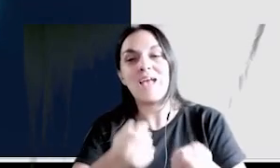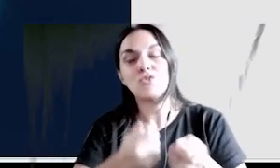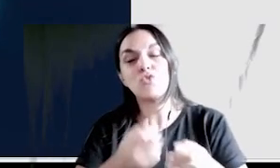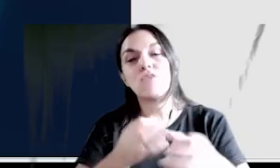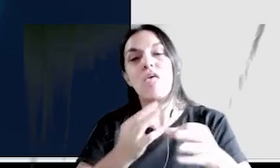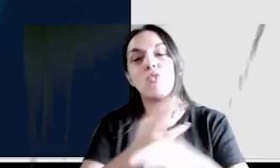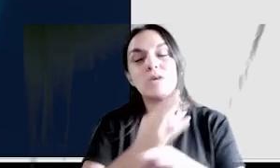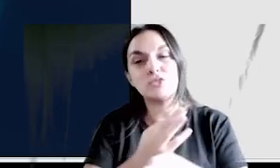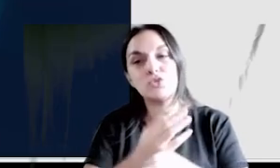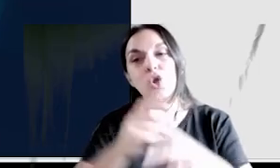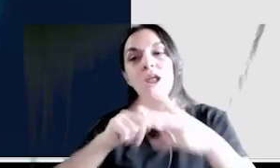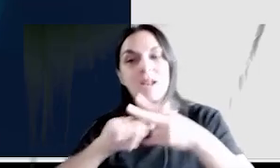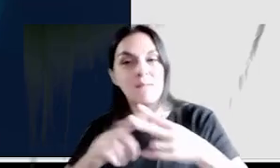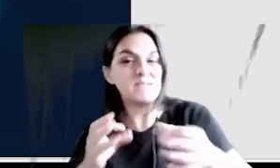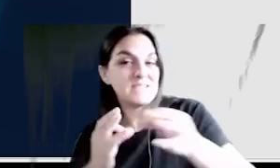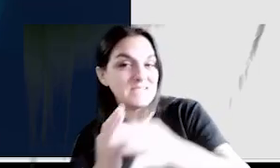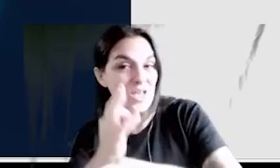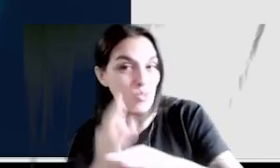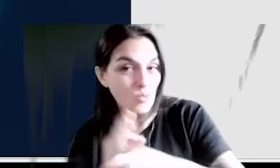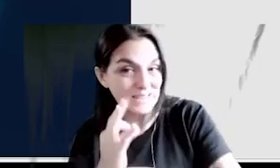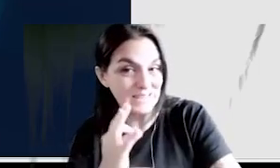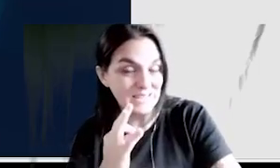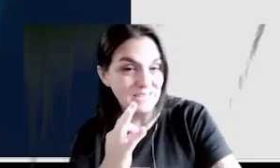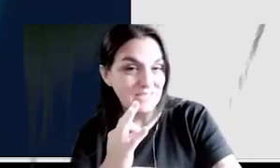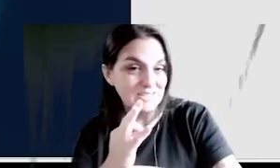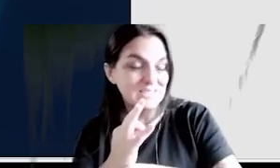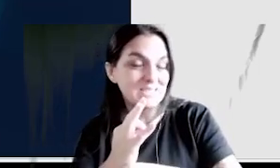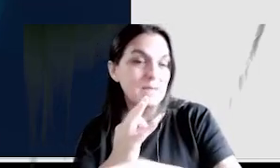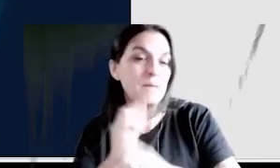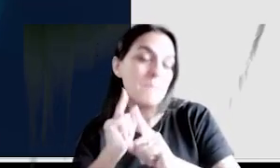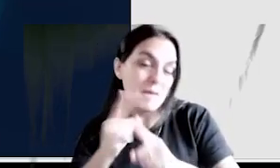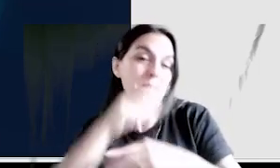y herramientas educativas para lo que son las cargas de familia.